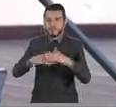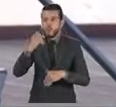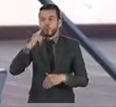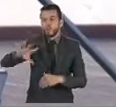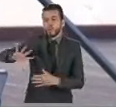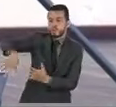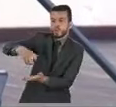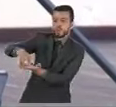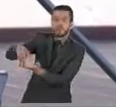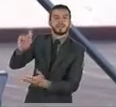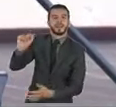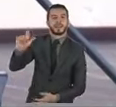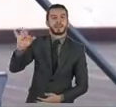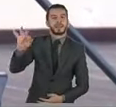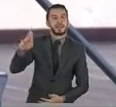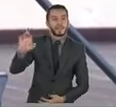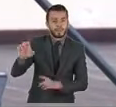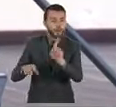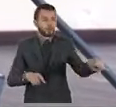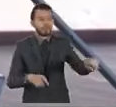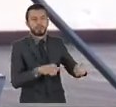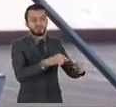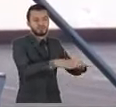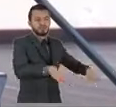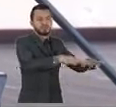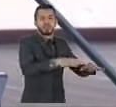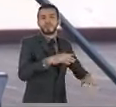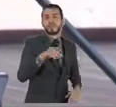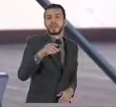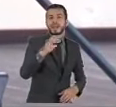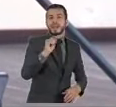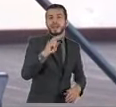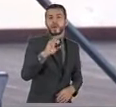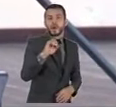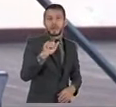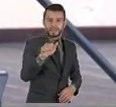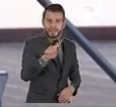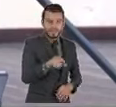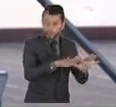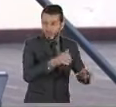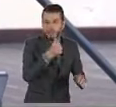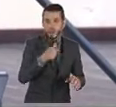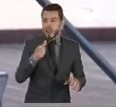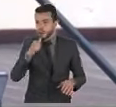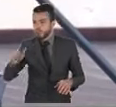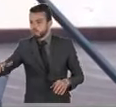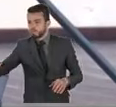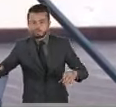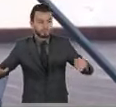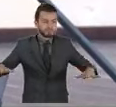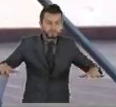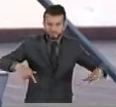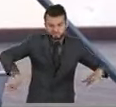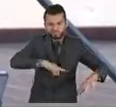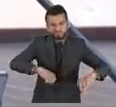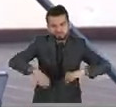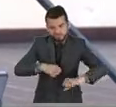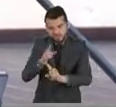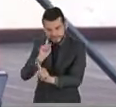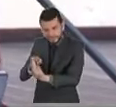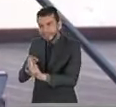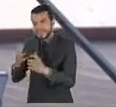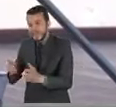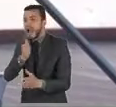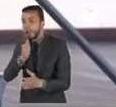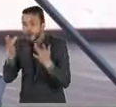Salitre y canoas en un futuro. Y de igual forma una apuesta importante en economía circular. Así que muchas gracias.